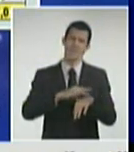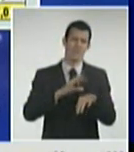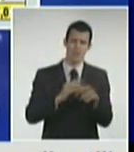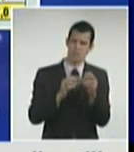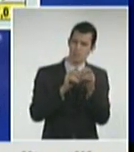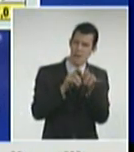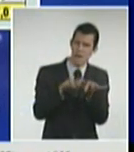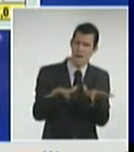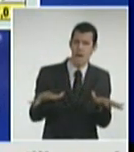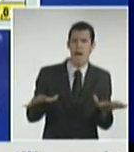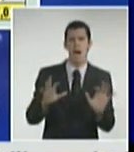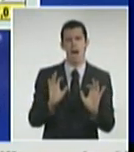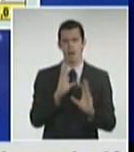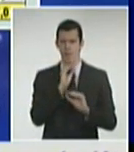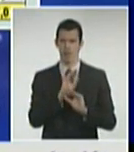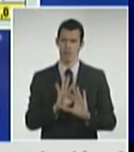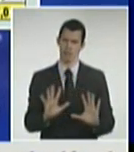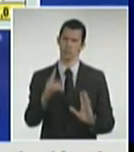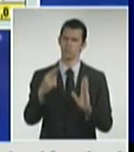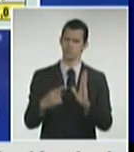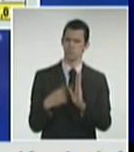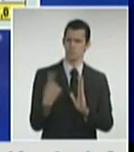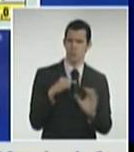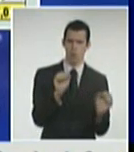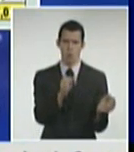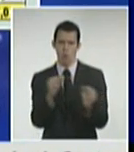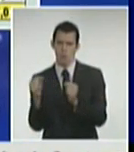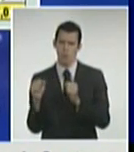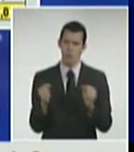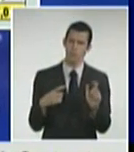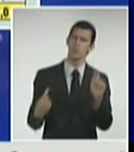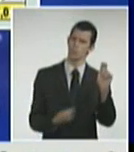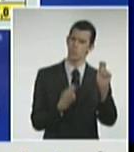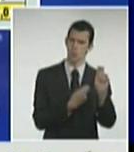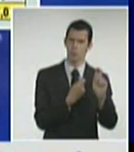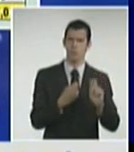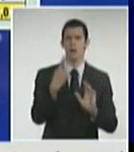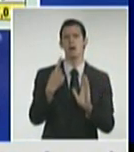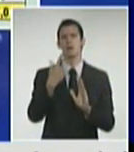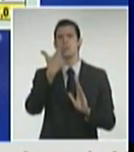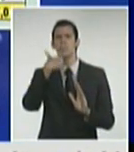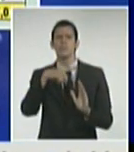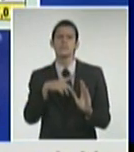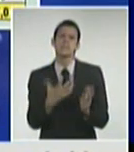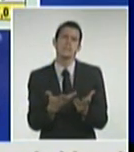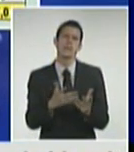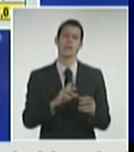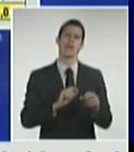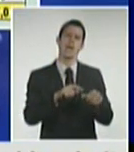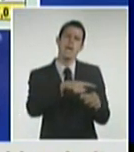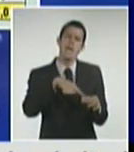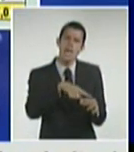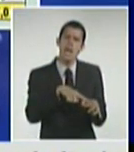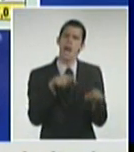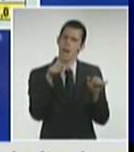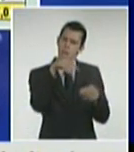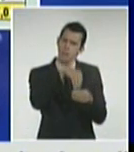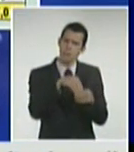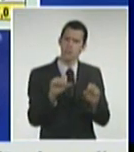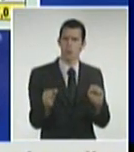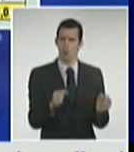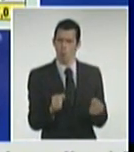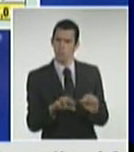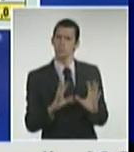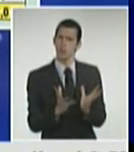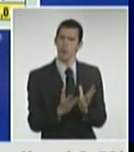objetivos, excepto el municipio especial Isla de la Juventud, que sigue también con medidas muy rigurosas